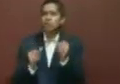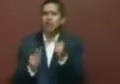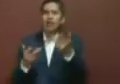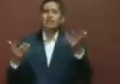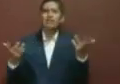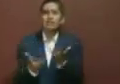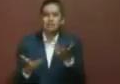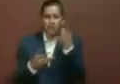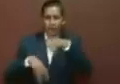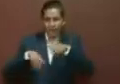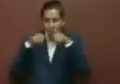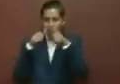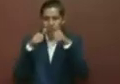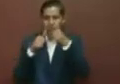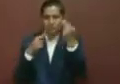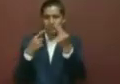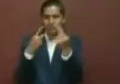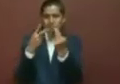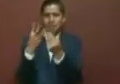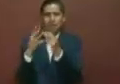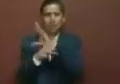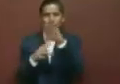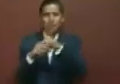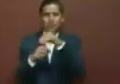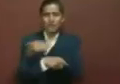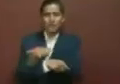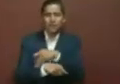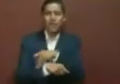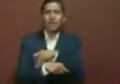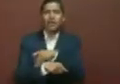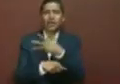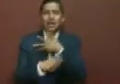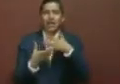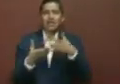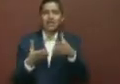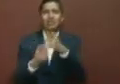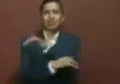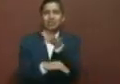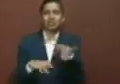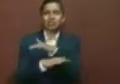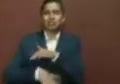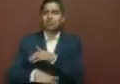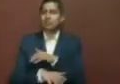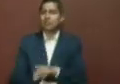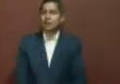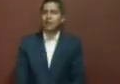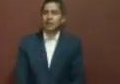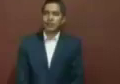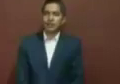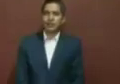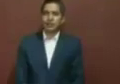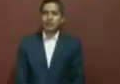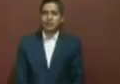para atender la necesidad de todos los que, las familias y los que están en la calle? Fíjate que